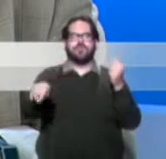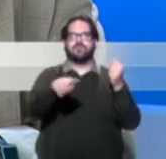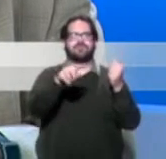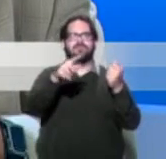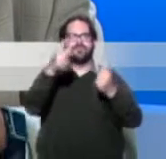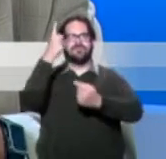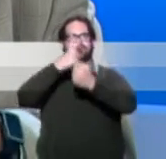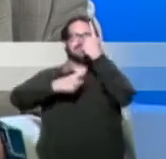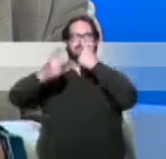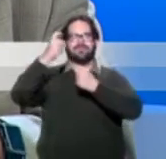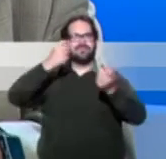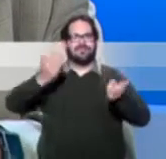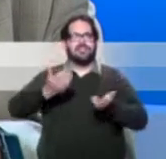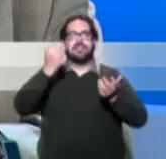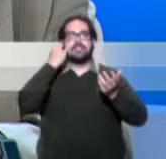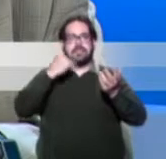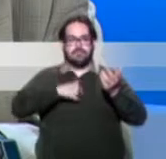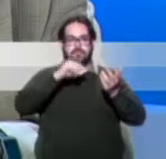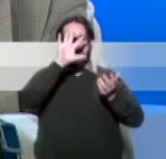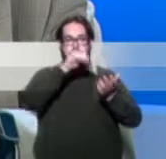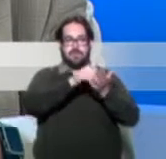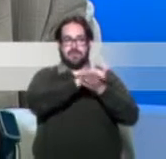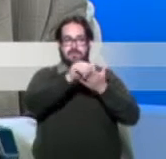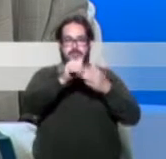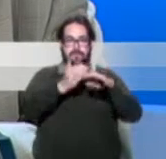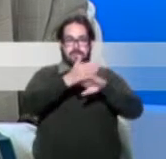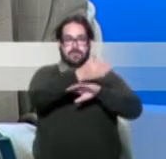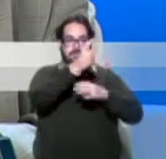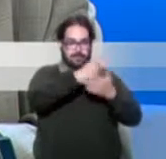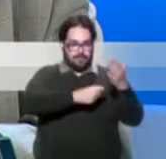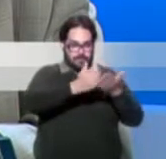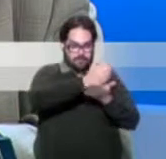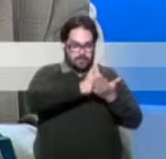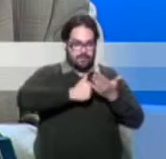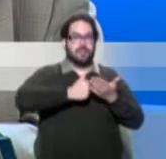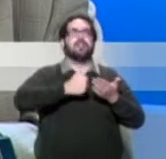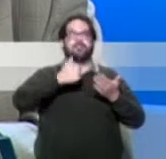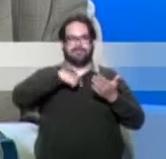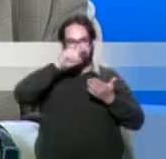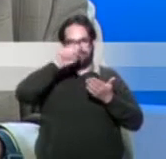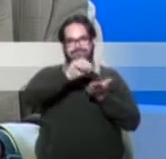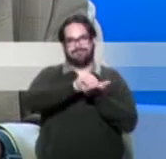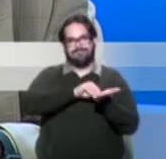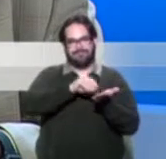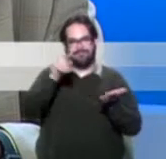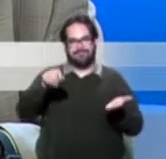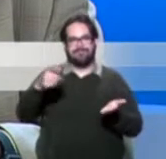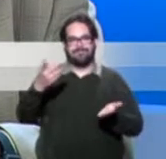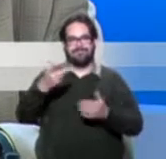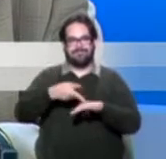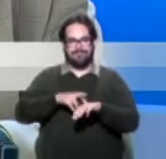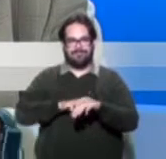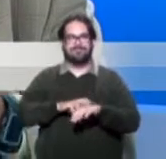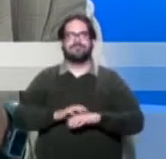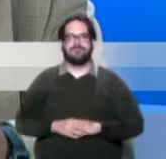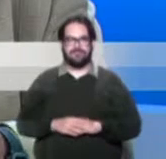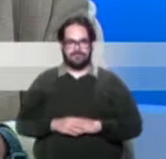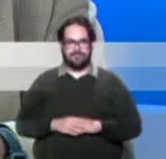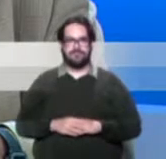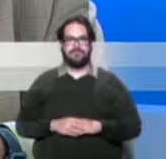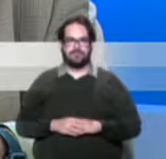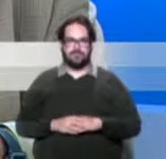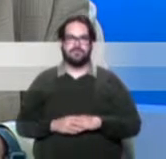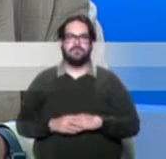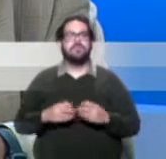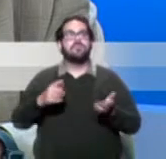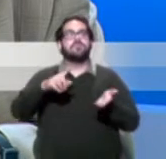radicar? Usualmente si me gano más de $5,000, tengo que empezar a hacer una planilla en Puerto Rico. Okay. Casi siempre el año que empezamos a trabajar, el año que recibimos un